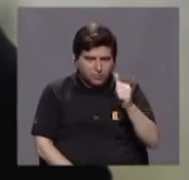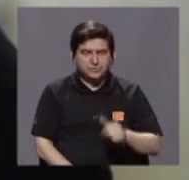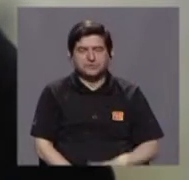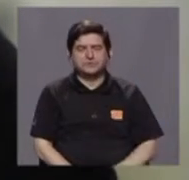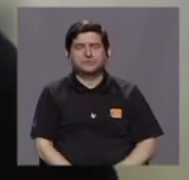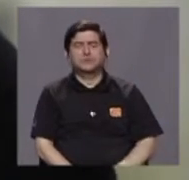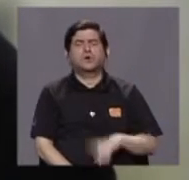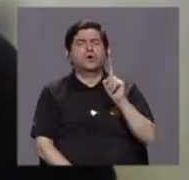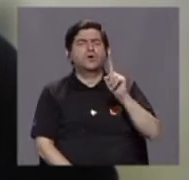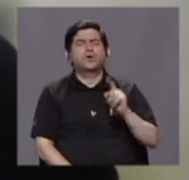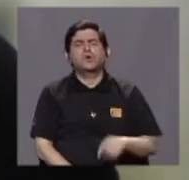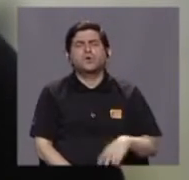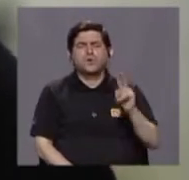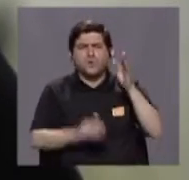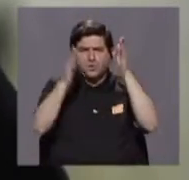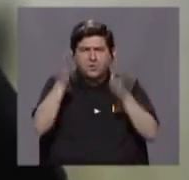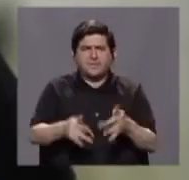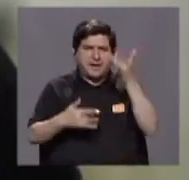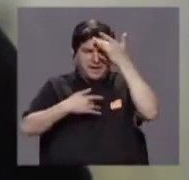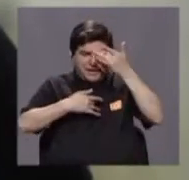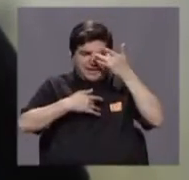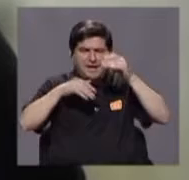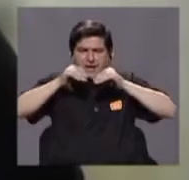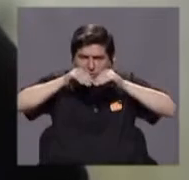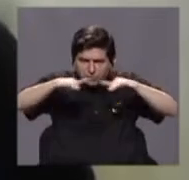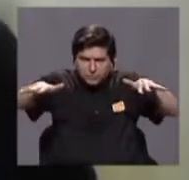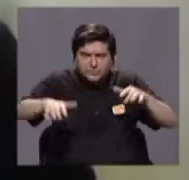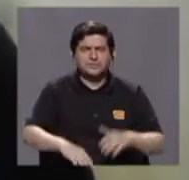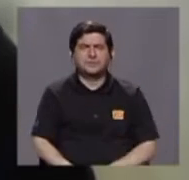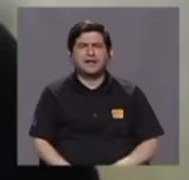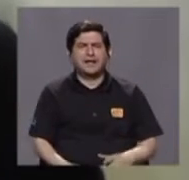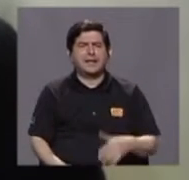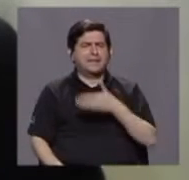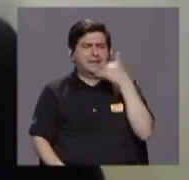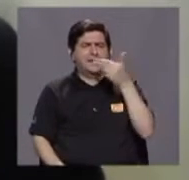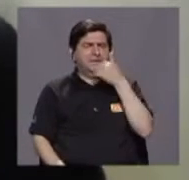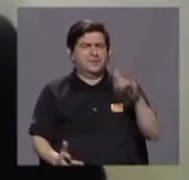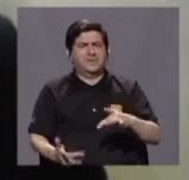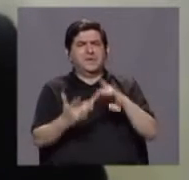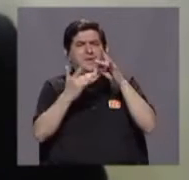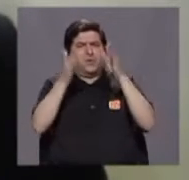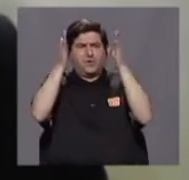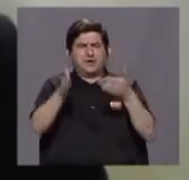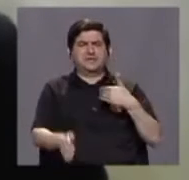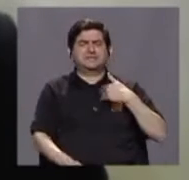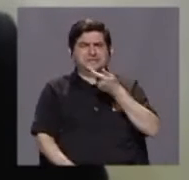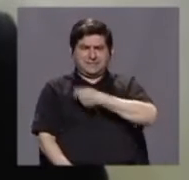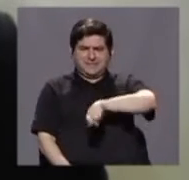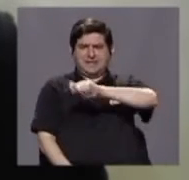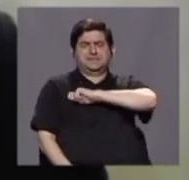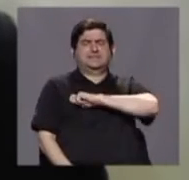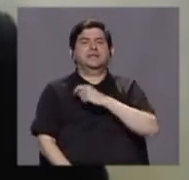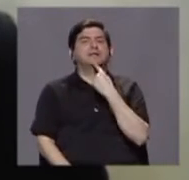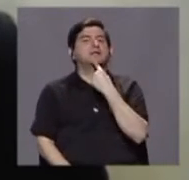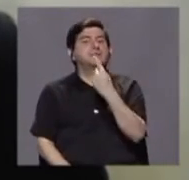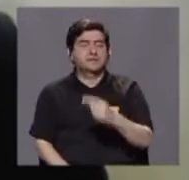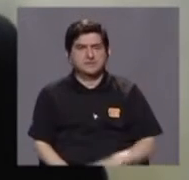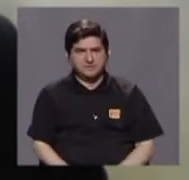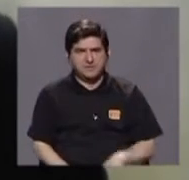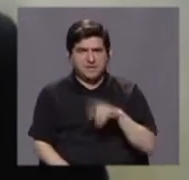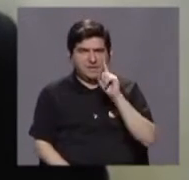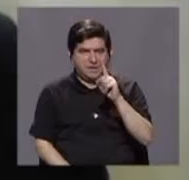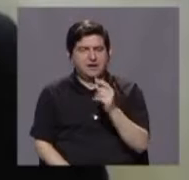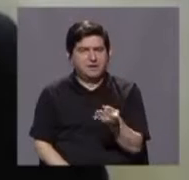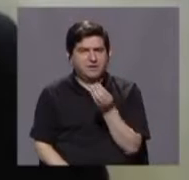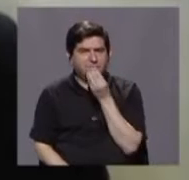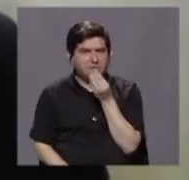colega epidemiólogo, uno de los mejores especialistas que tenemos en España, quien me dijo en una